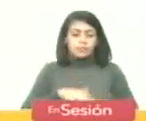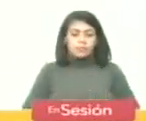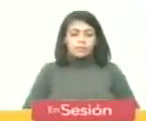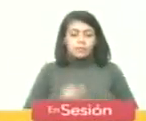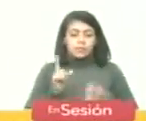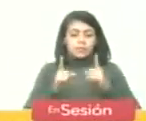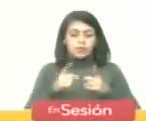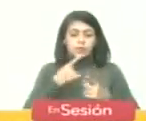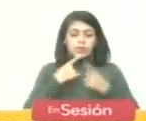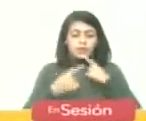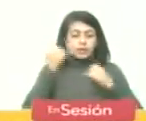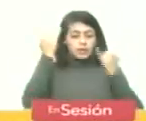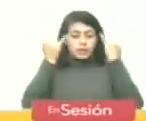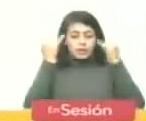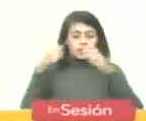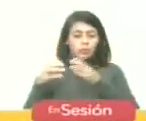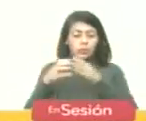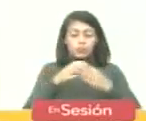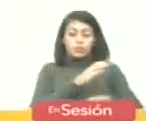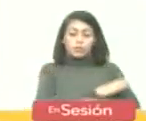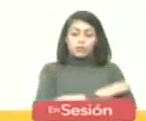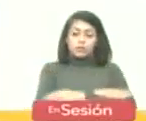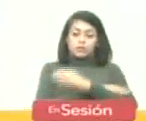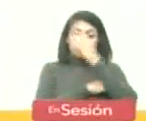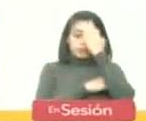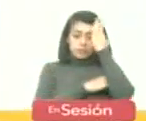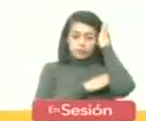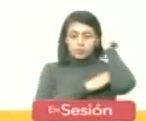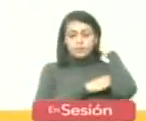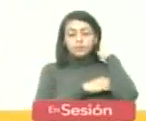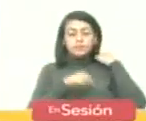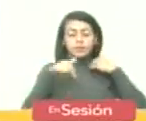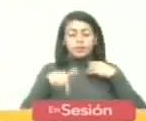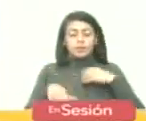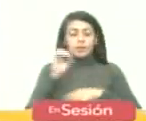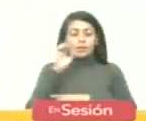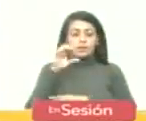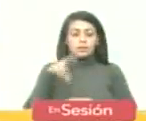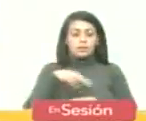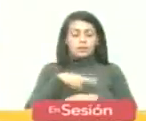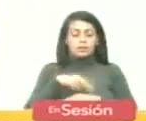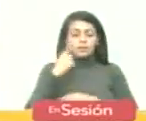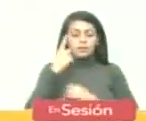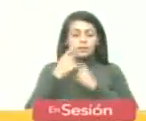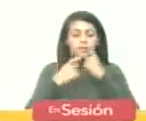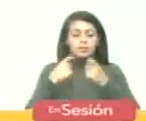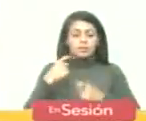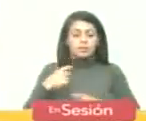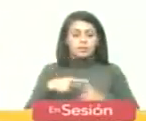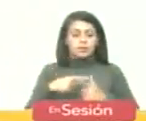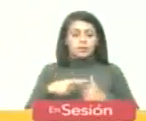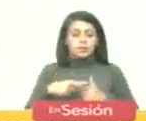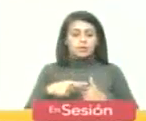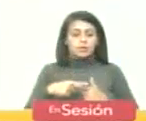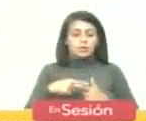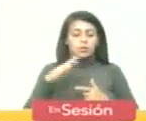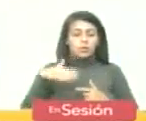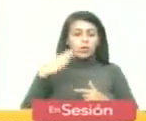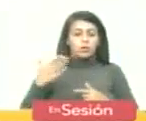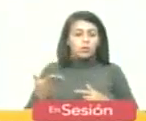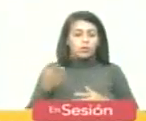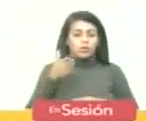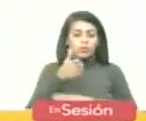algunos planteamientos de algunos sectores de la oposición que hacen vida en este Parlamento, preguntando cuándo